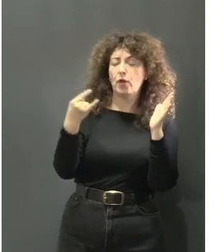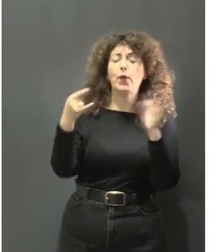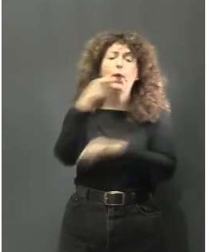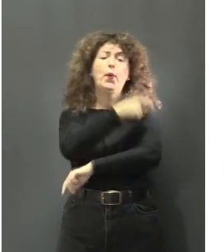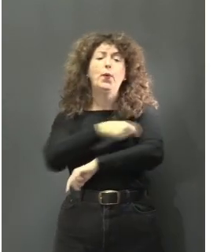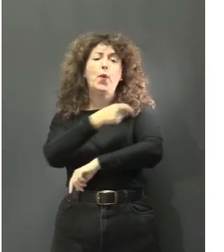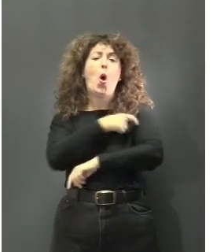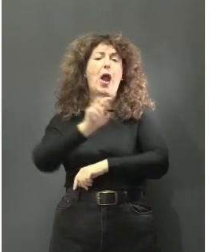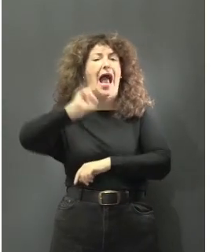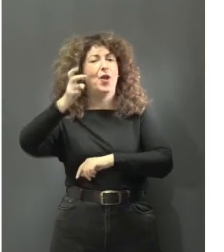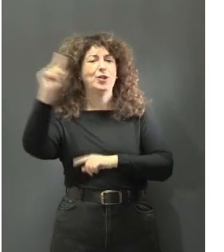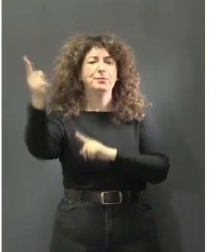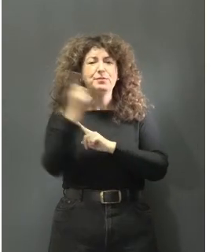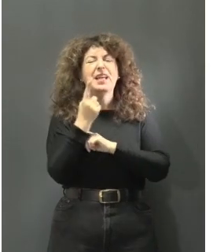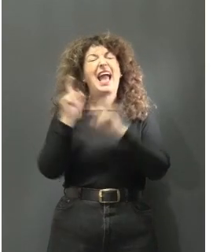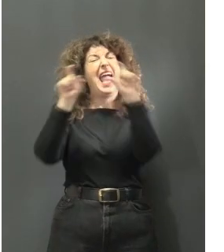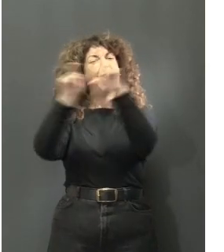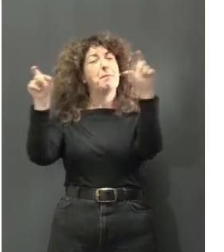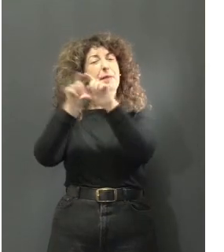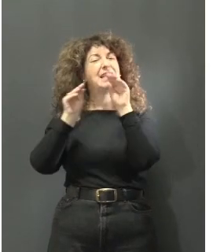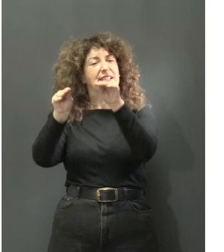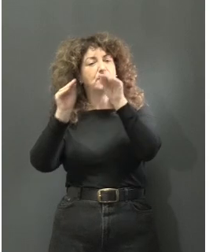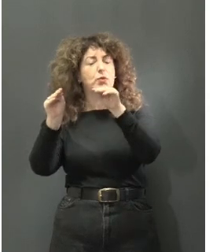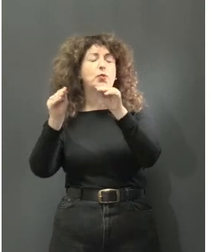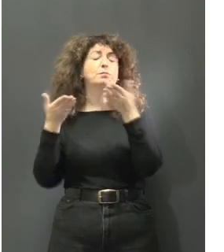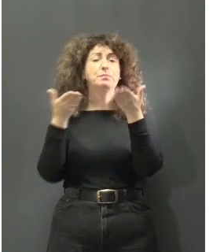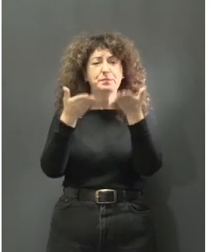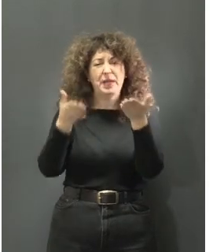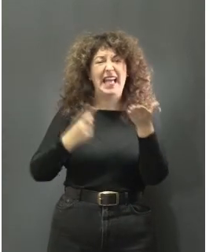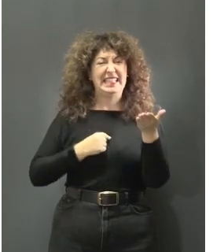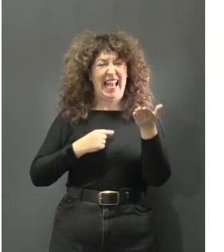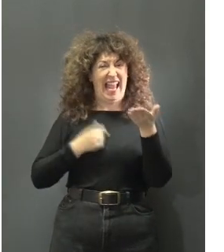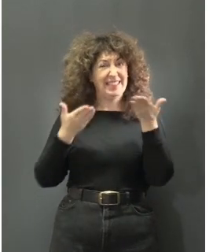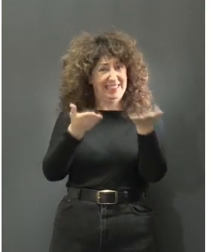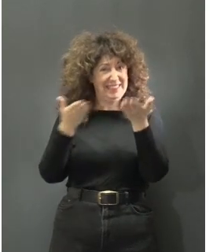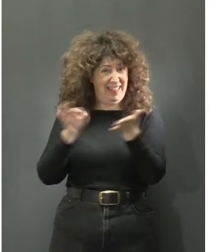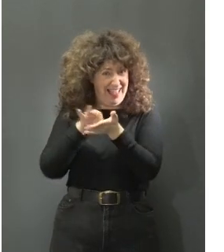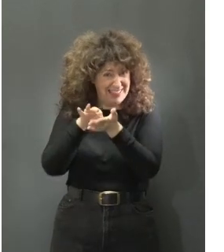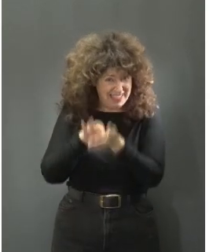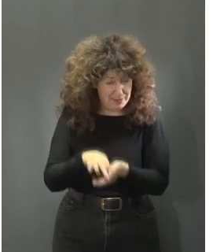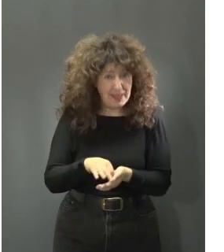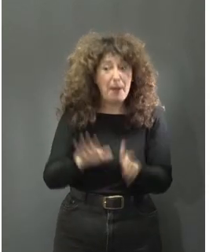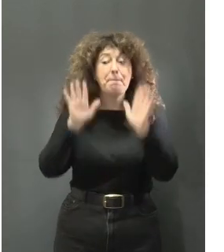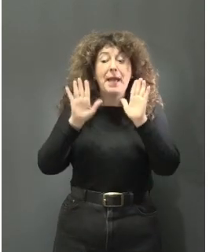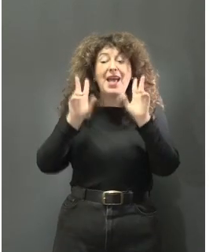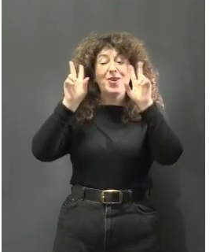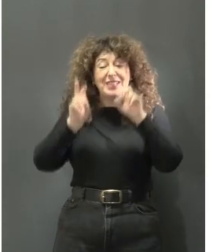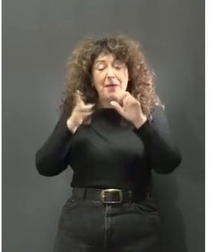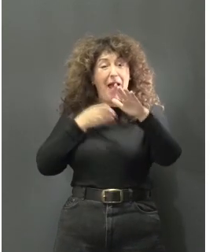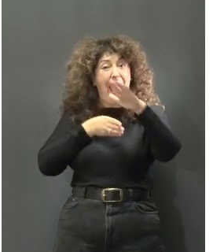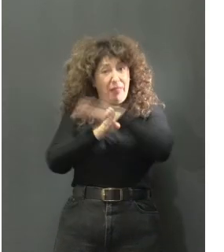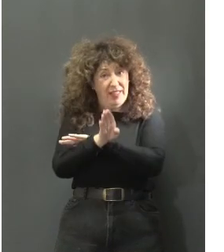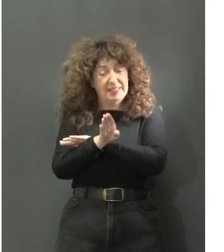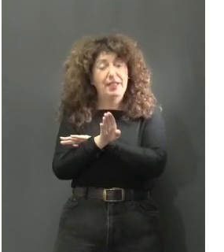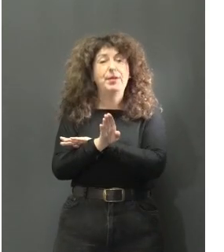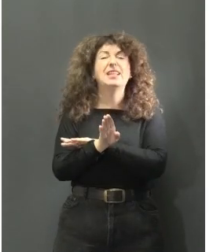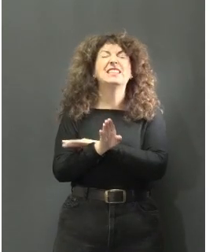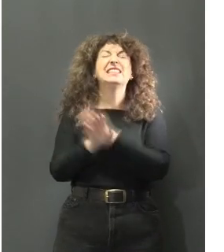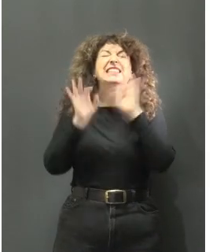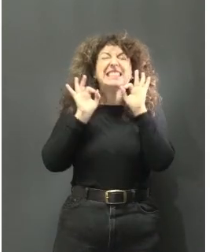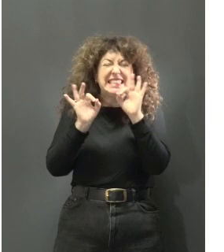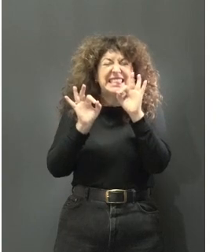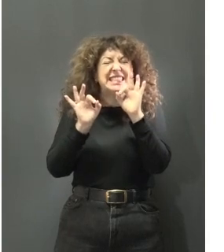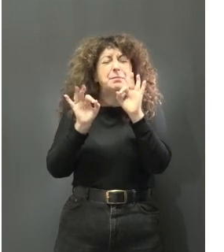de empresas que proporcionan el servicio de teleasistencia, pero quizás esta parte de la accesibilidad y en concreto de la